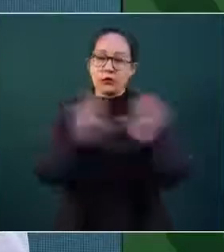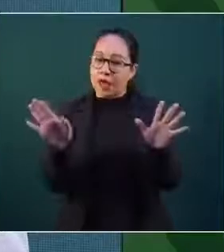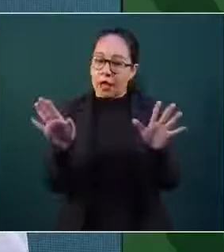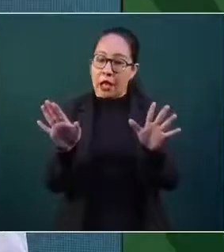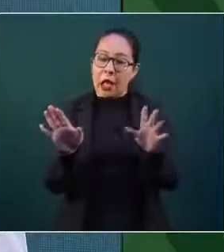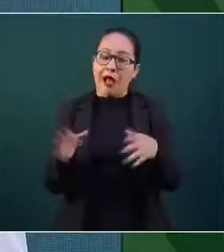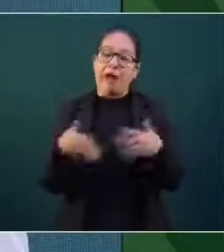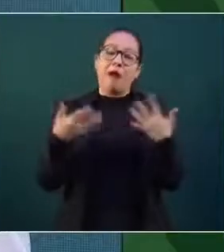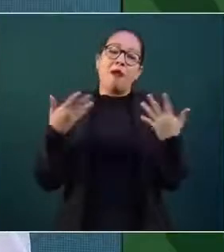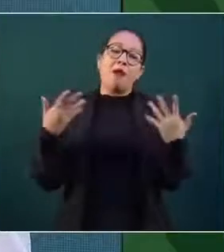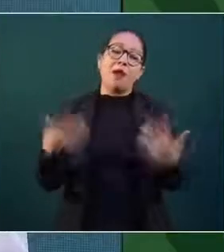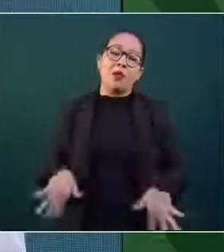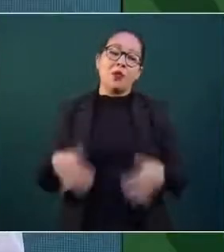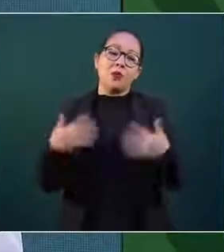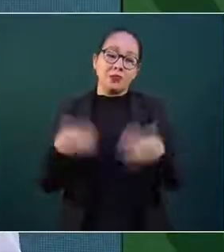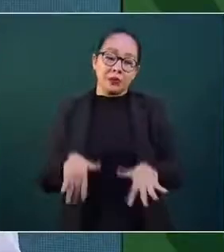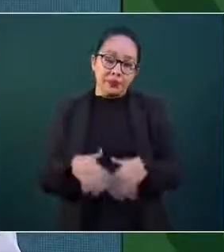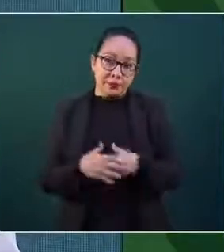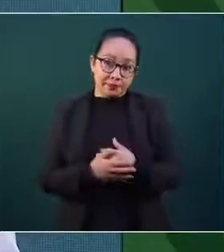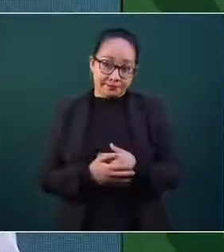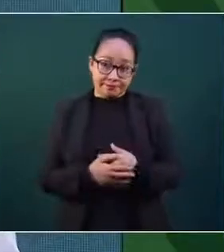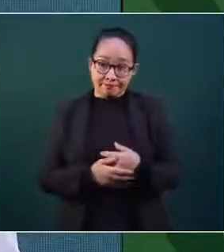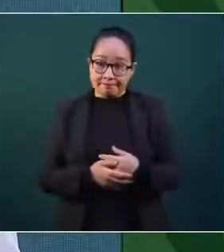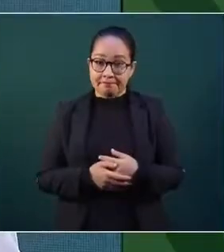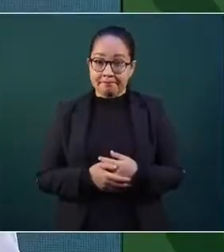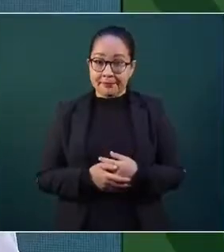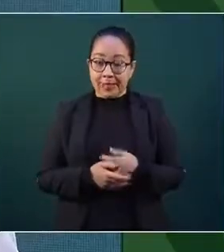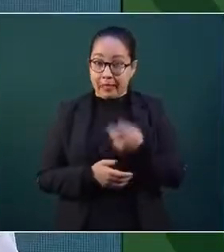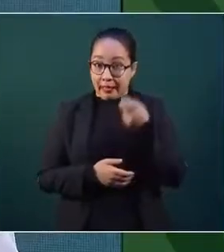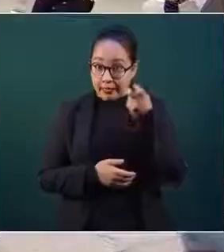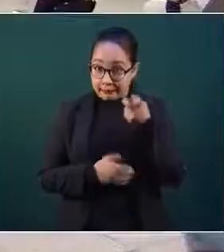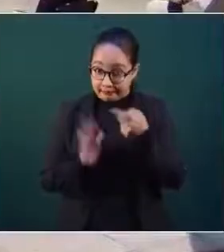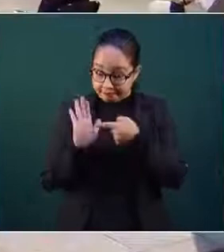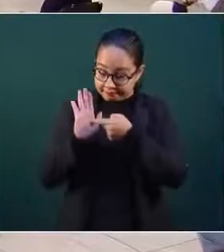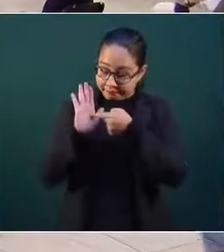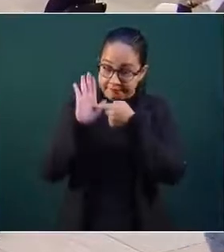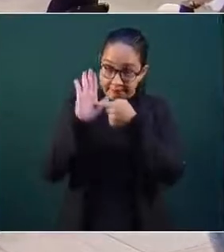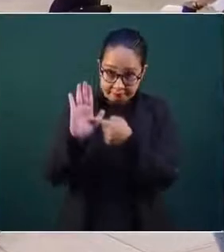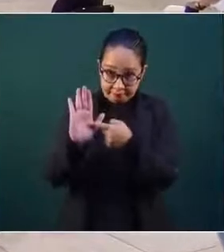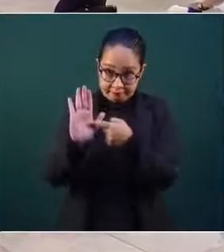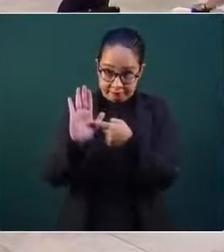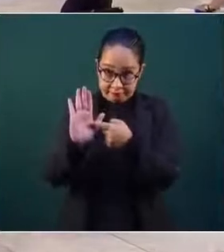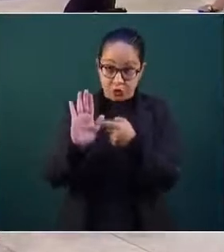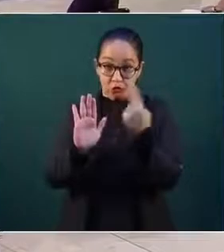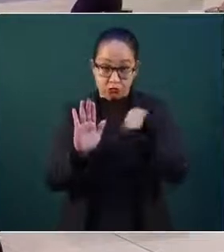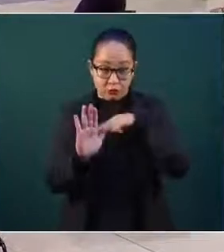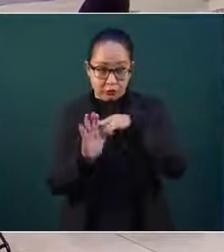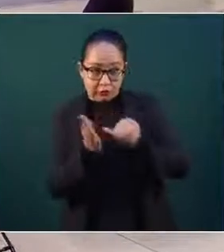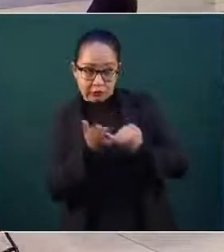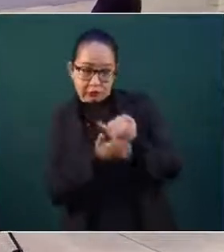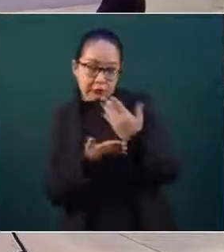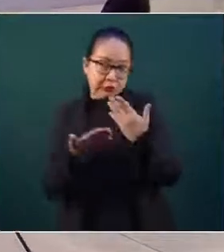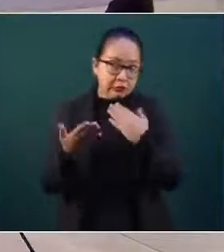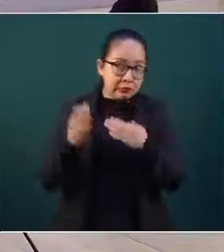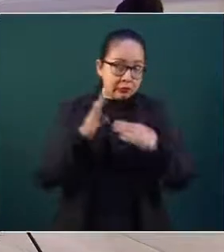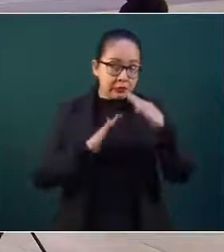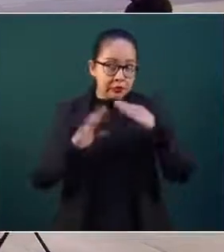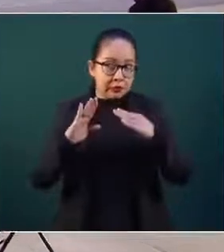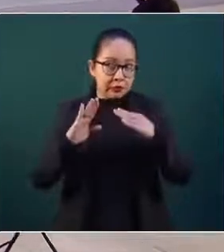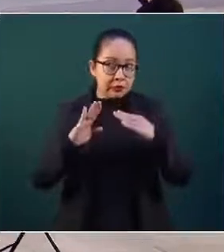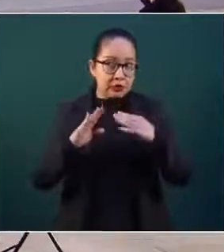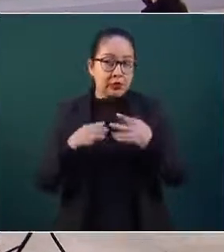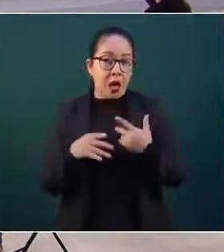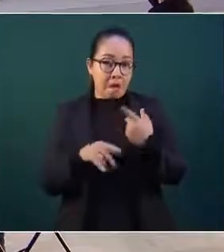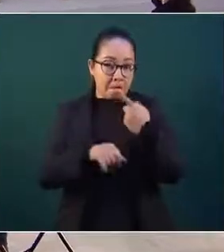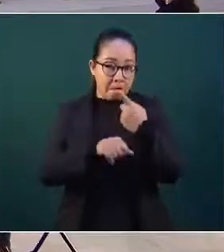Esto demuestra que fue adecuada la estrategia de vacunar primero a